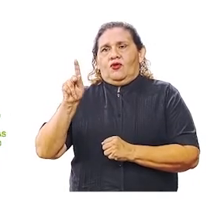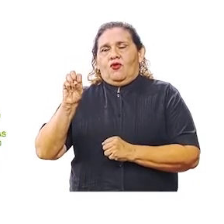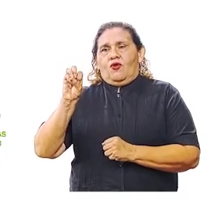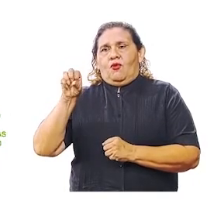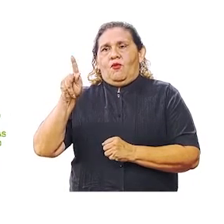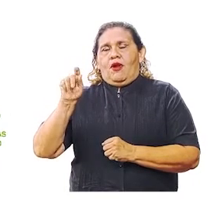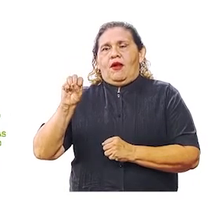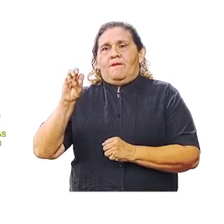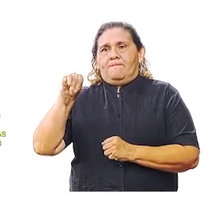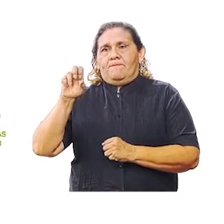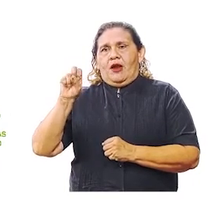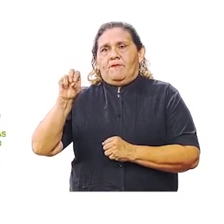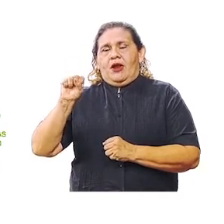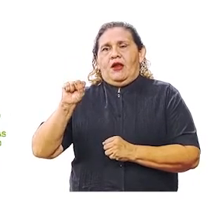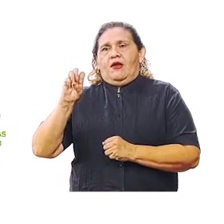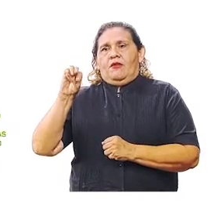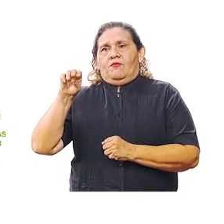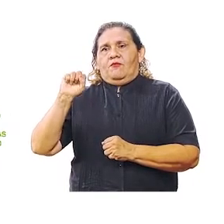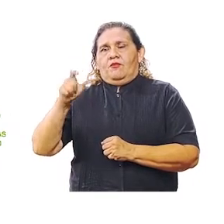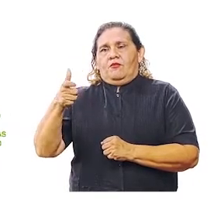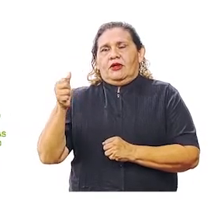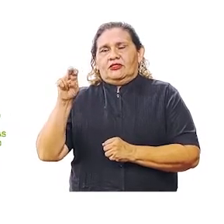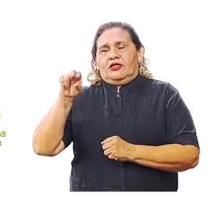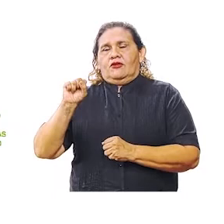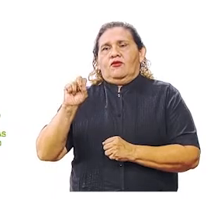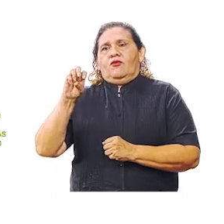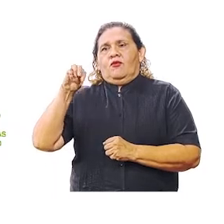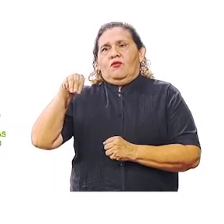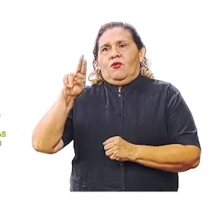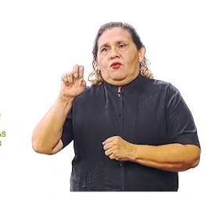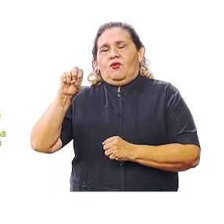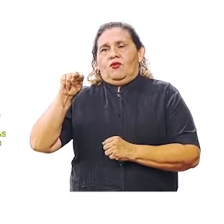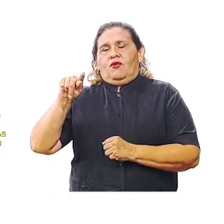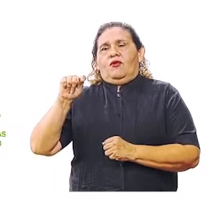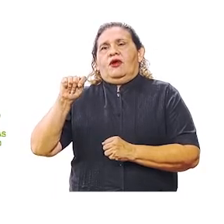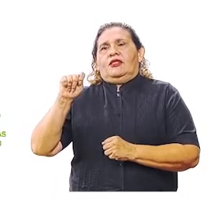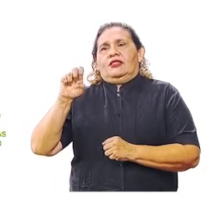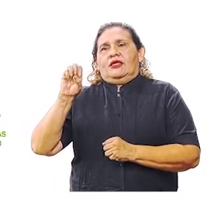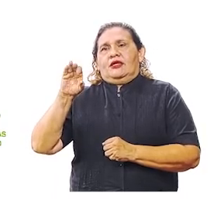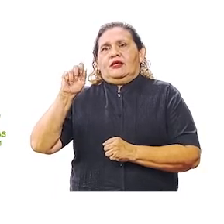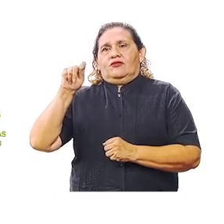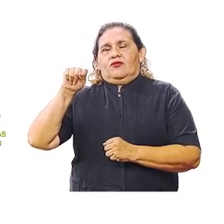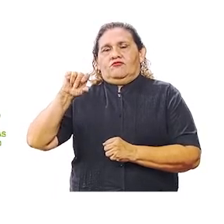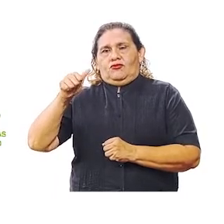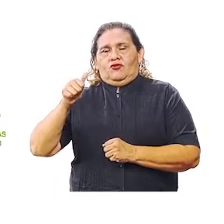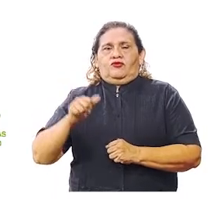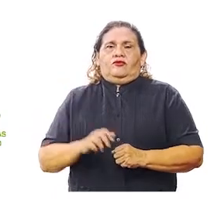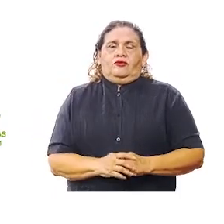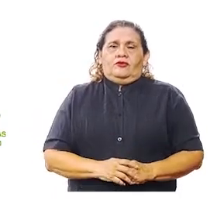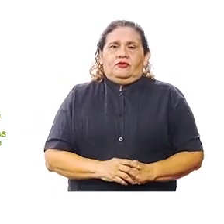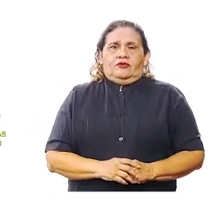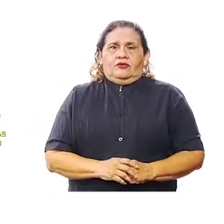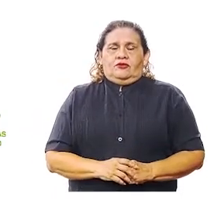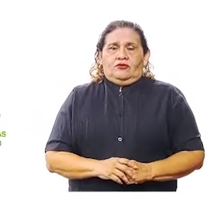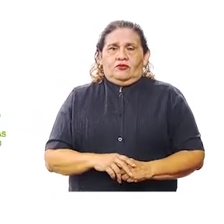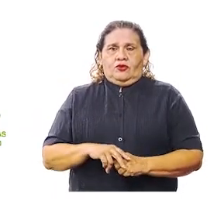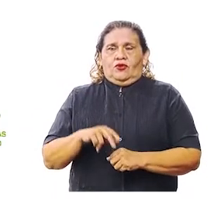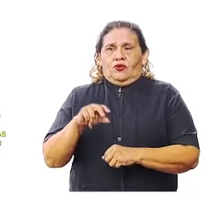Mama, Maxcanú, Mocochá, Muna, Samajil, Tamec, Teabo, Tecantó y Guayma. De